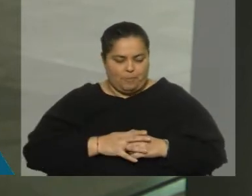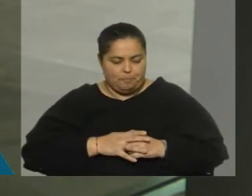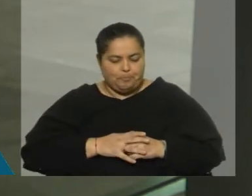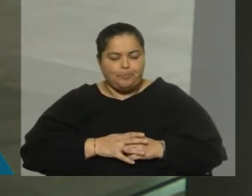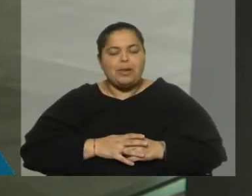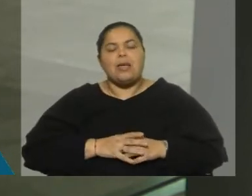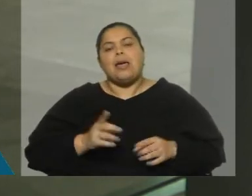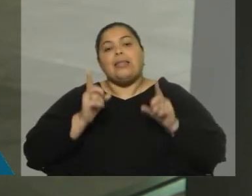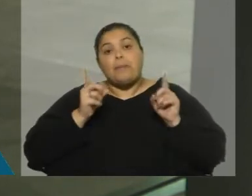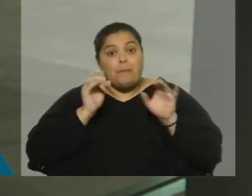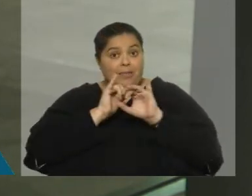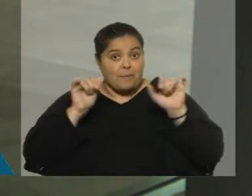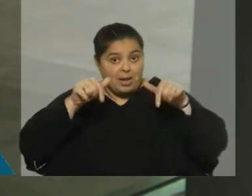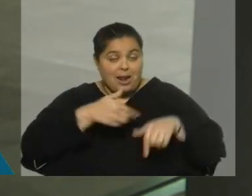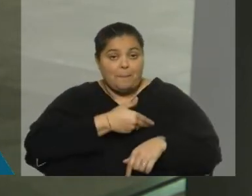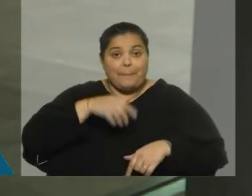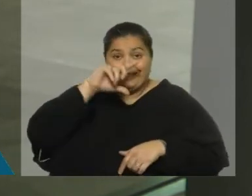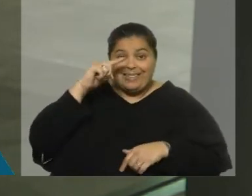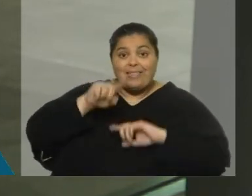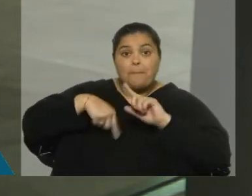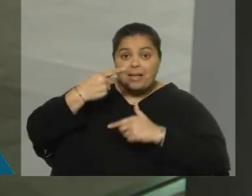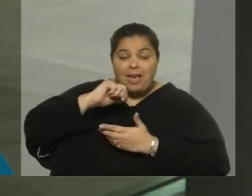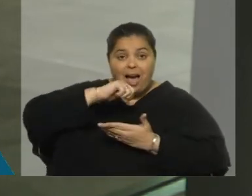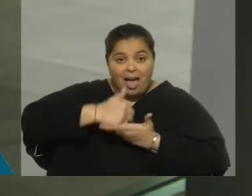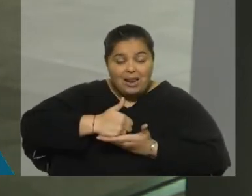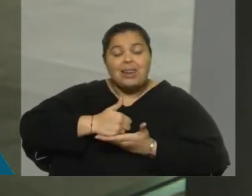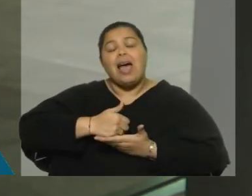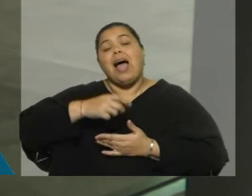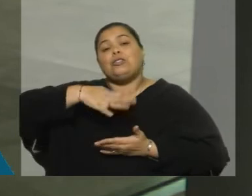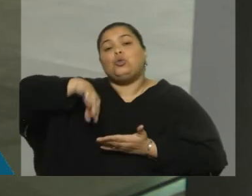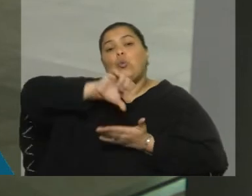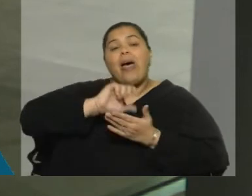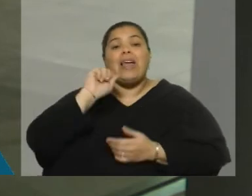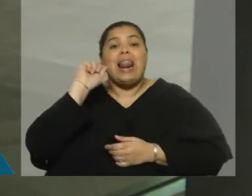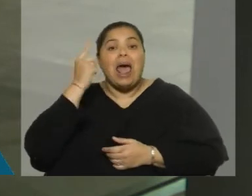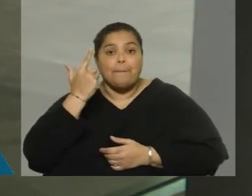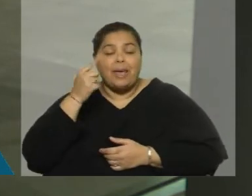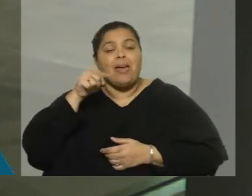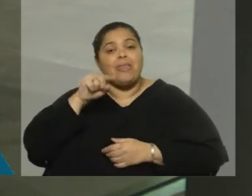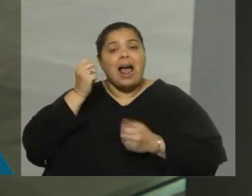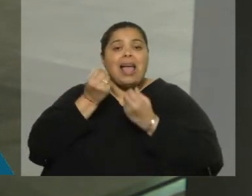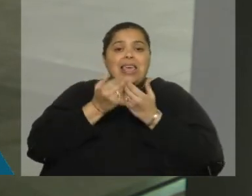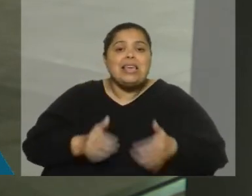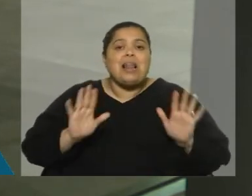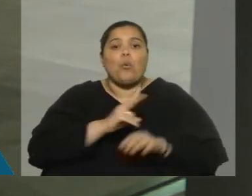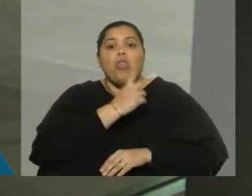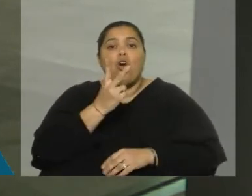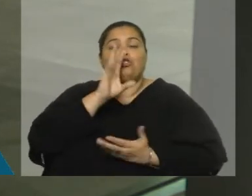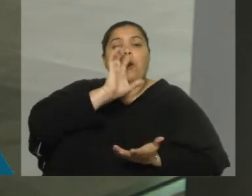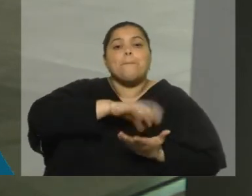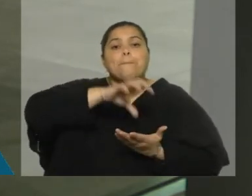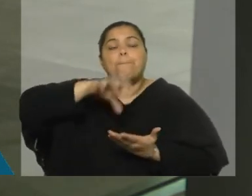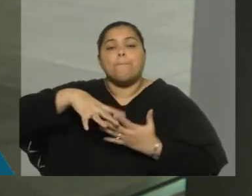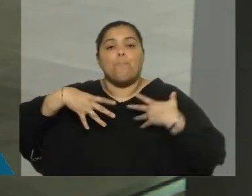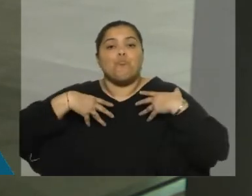cerrar, el presidente de la República mañana va a estar en la ciudad de Las Piedras inaugurando dos policlínicas, una